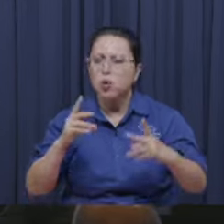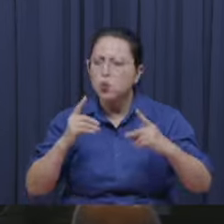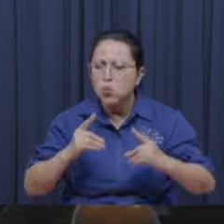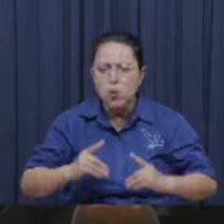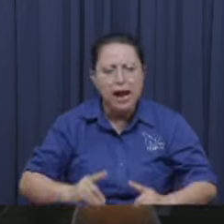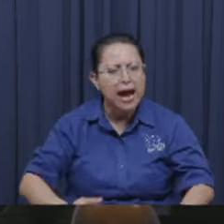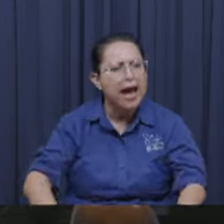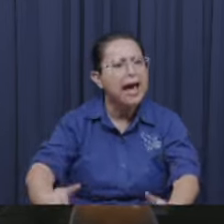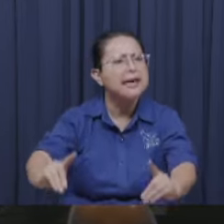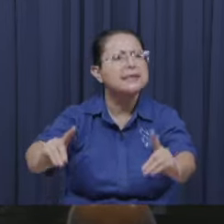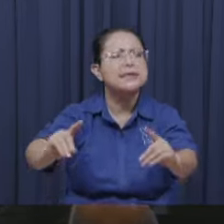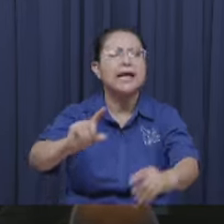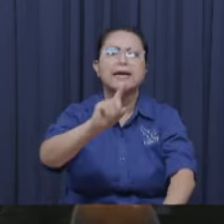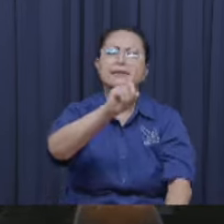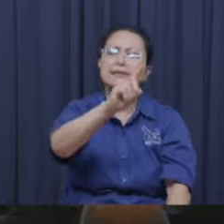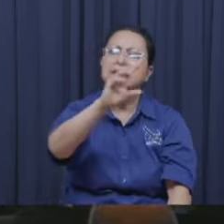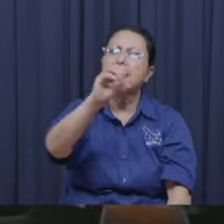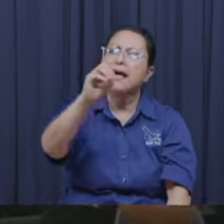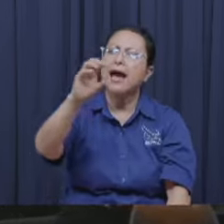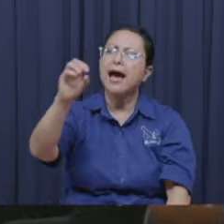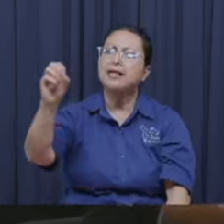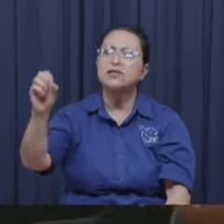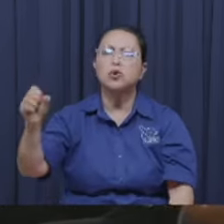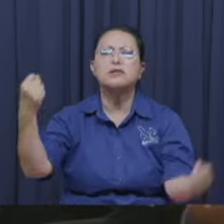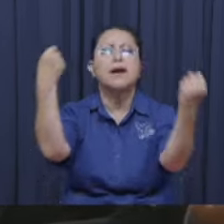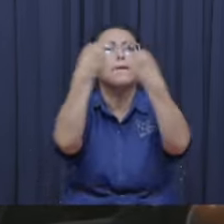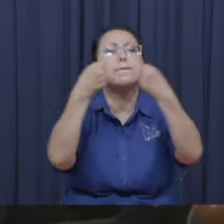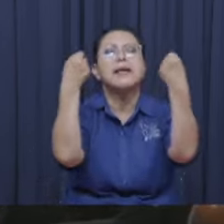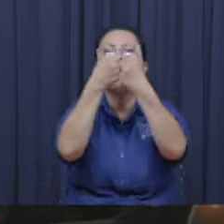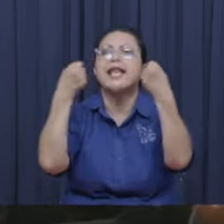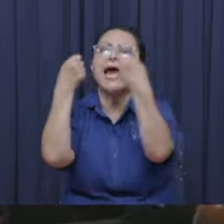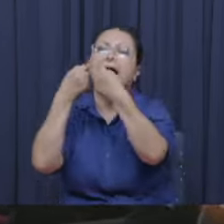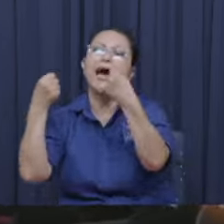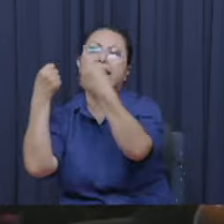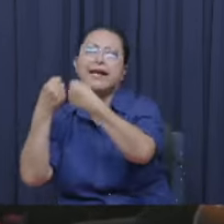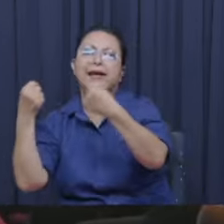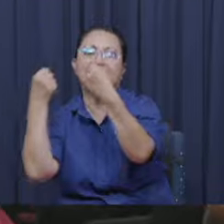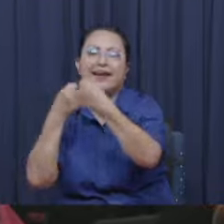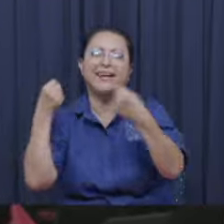100 años de estarse peleando, hermano. Ni siquiera usted y su suegra.